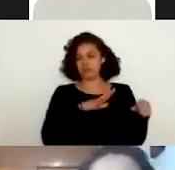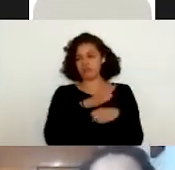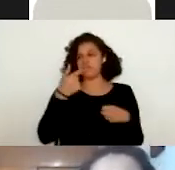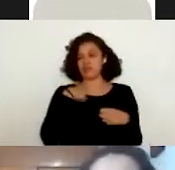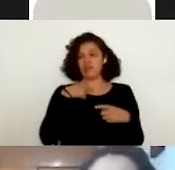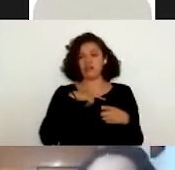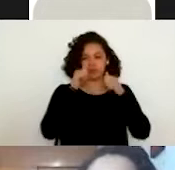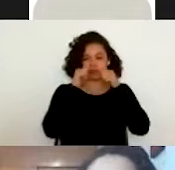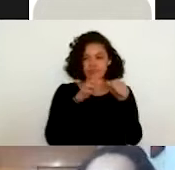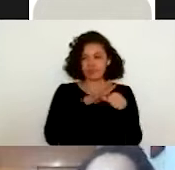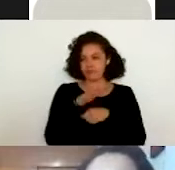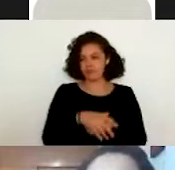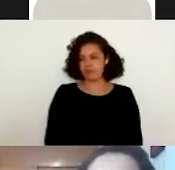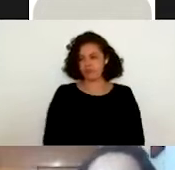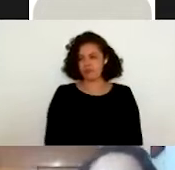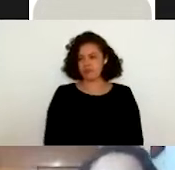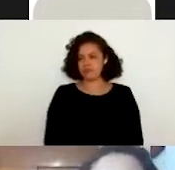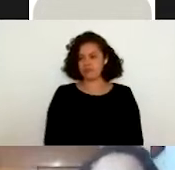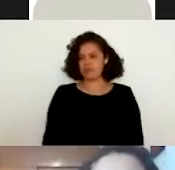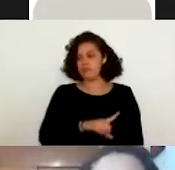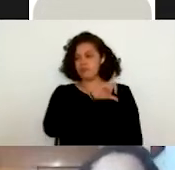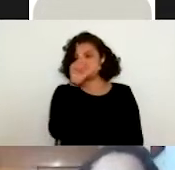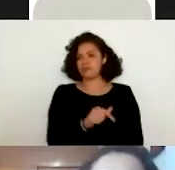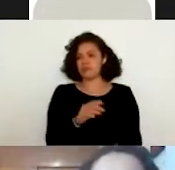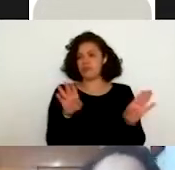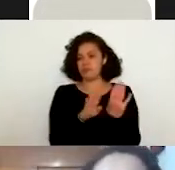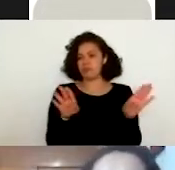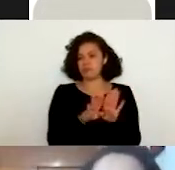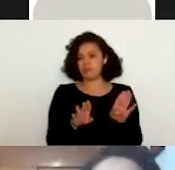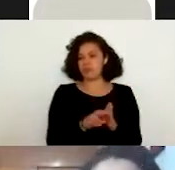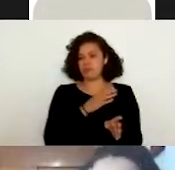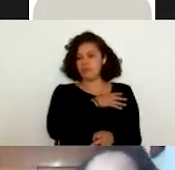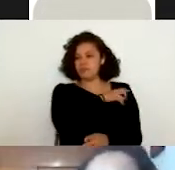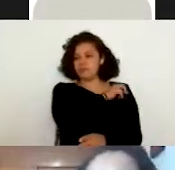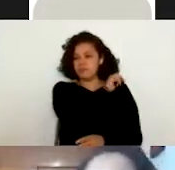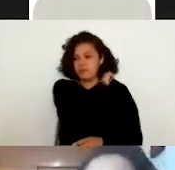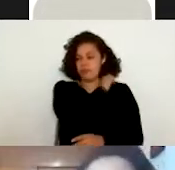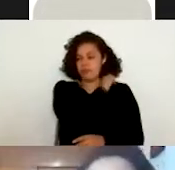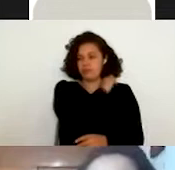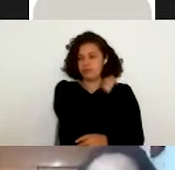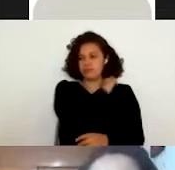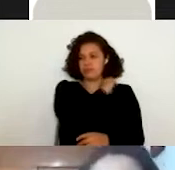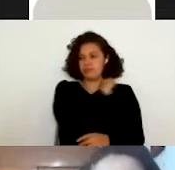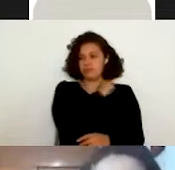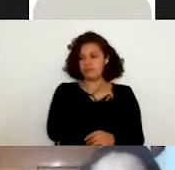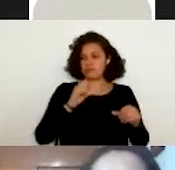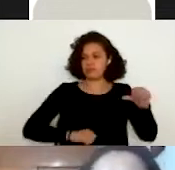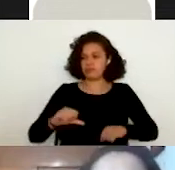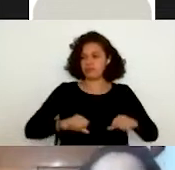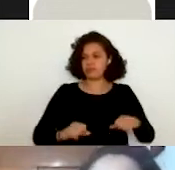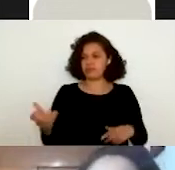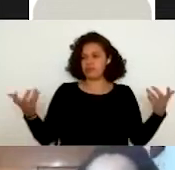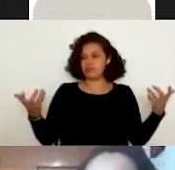tener? El cómo, y esta parte, el del cómo, es donde voy a empezar a pensar qué actividades voy a realizar,